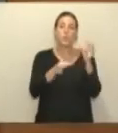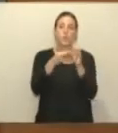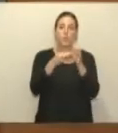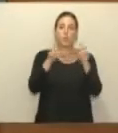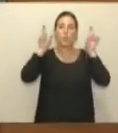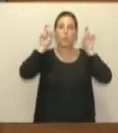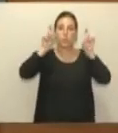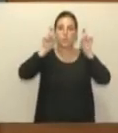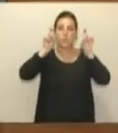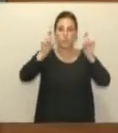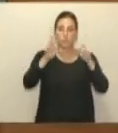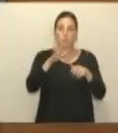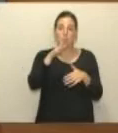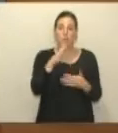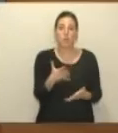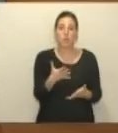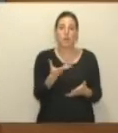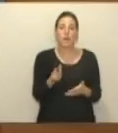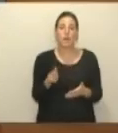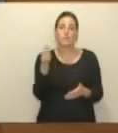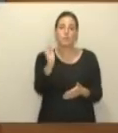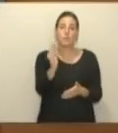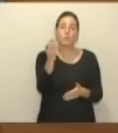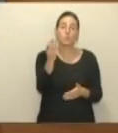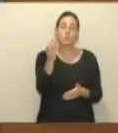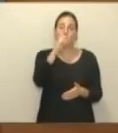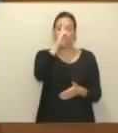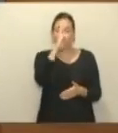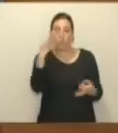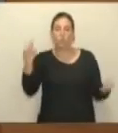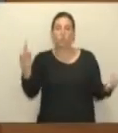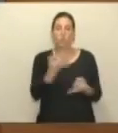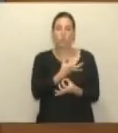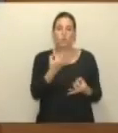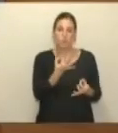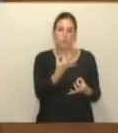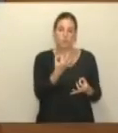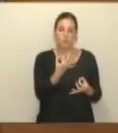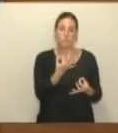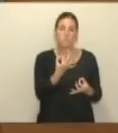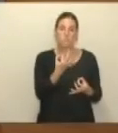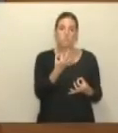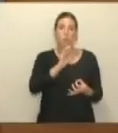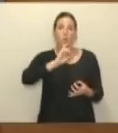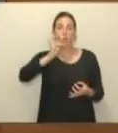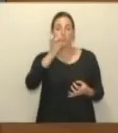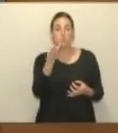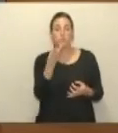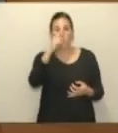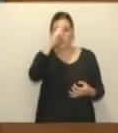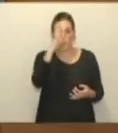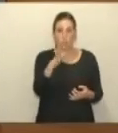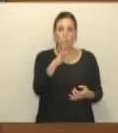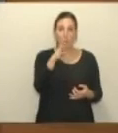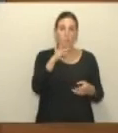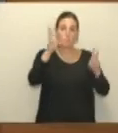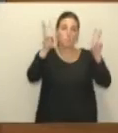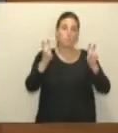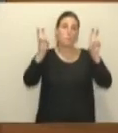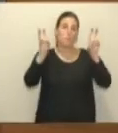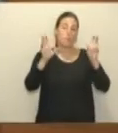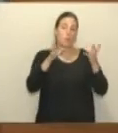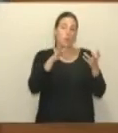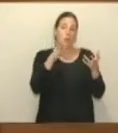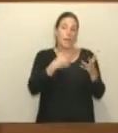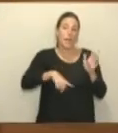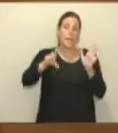educativo, y ahora añadimos a esa preocupación originaria una más por la